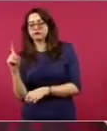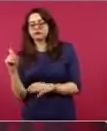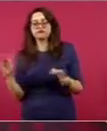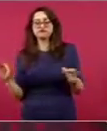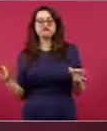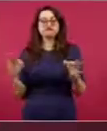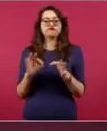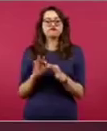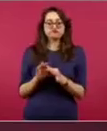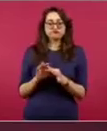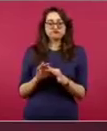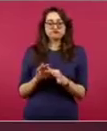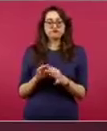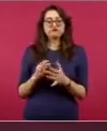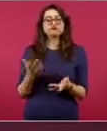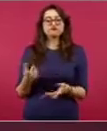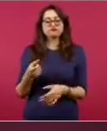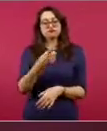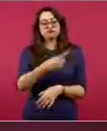una obligación que ahora sí